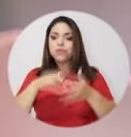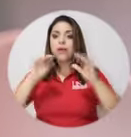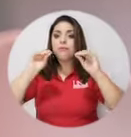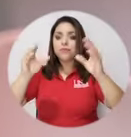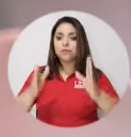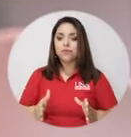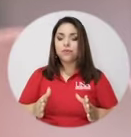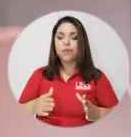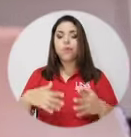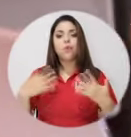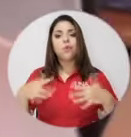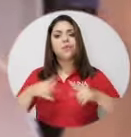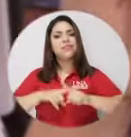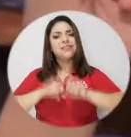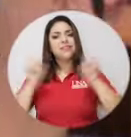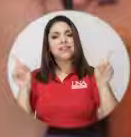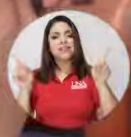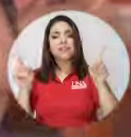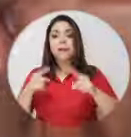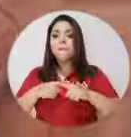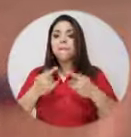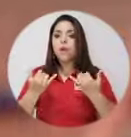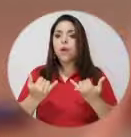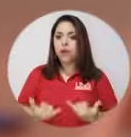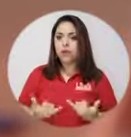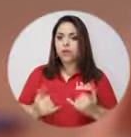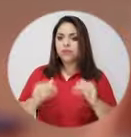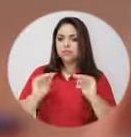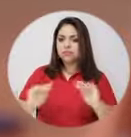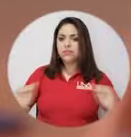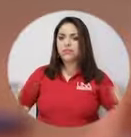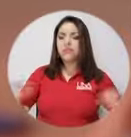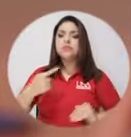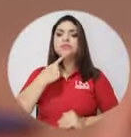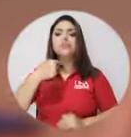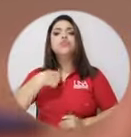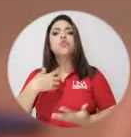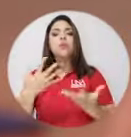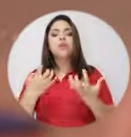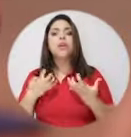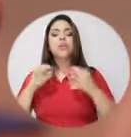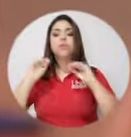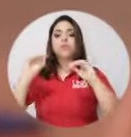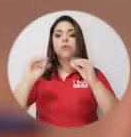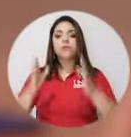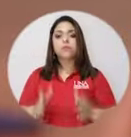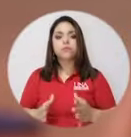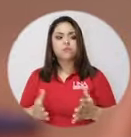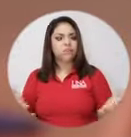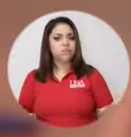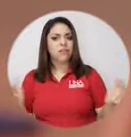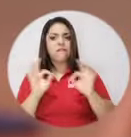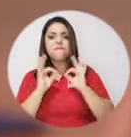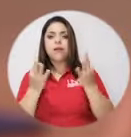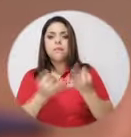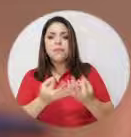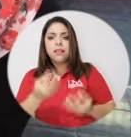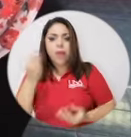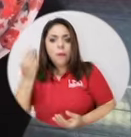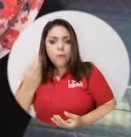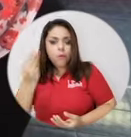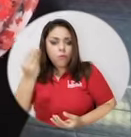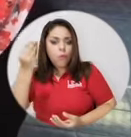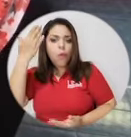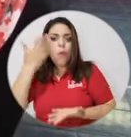chico por su vocación dice que quiere ser docente, hay gente que se asusta y en su propia familia le dicen, mira, ¿cómo se te ocurre? ¿Qué vas a hacer